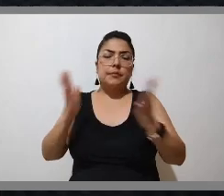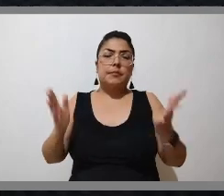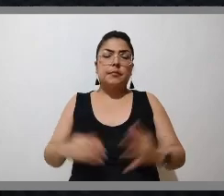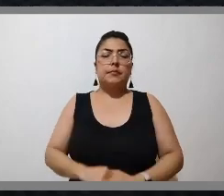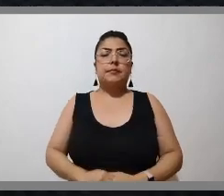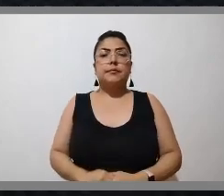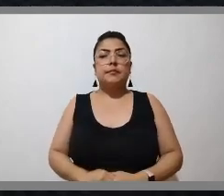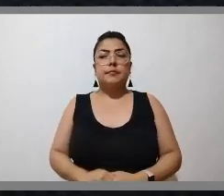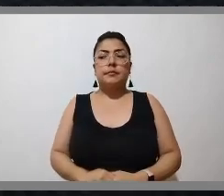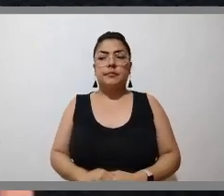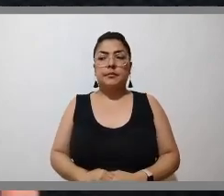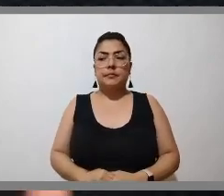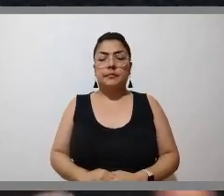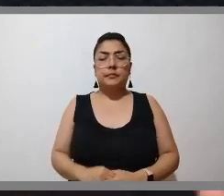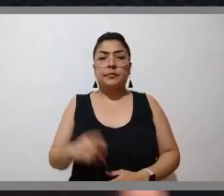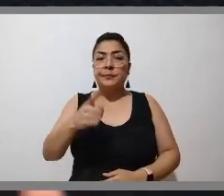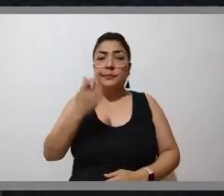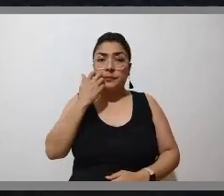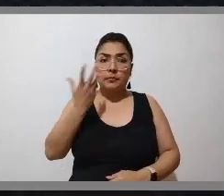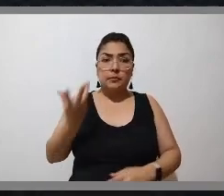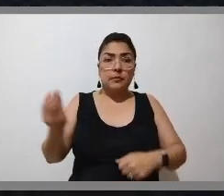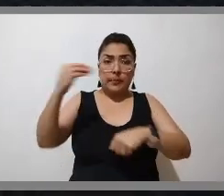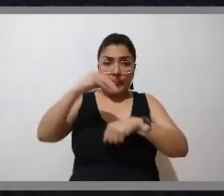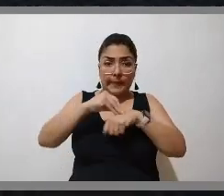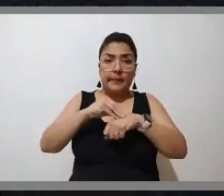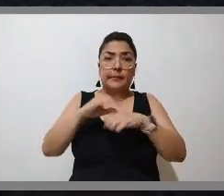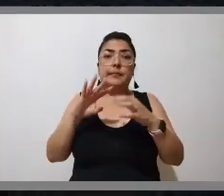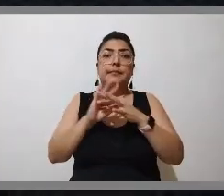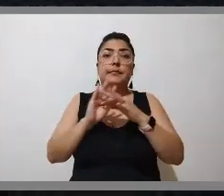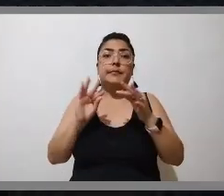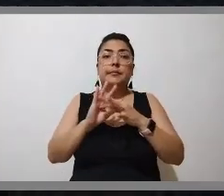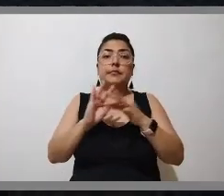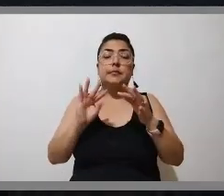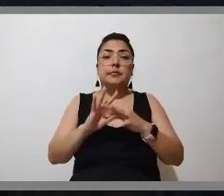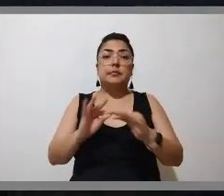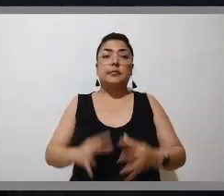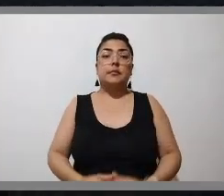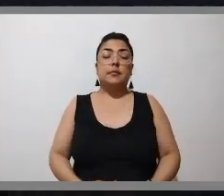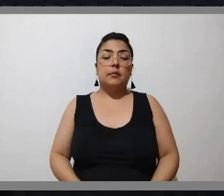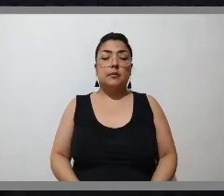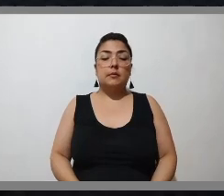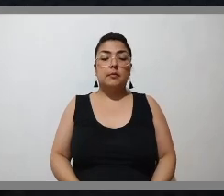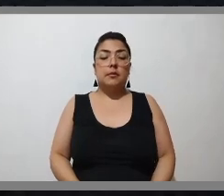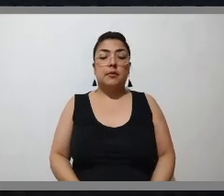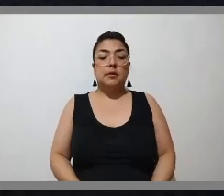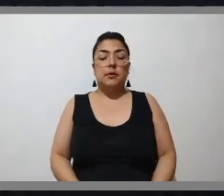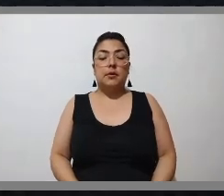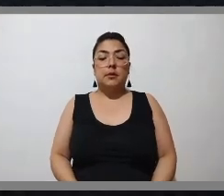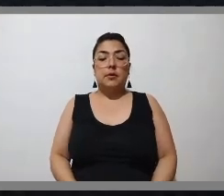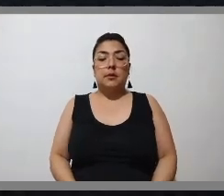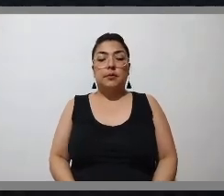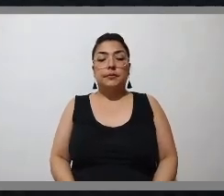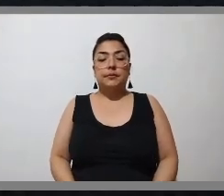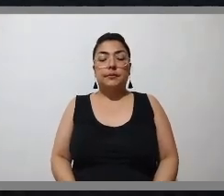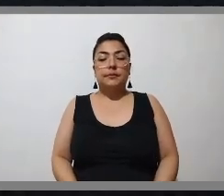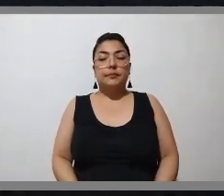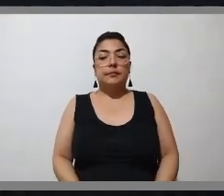consejera electoral. ¿Algún comentario final que nos quiera dejar, consejera?